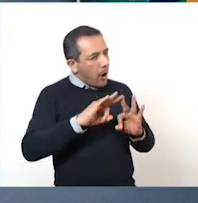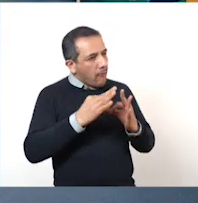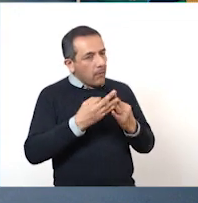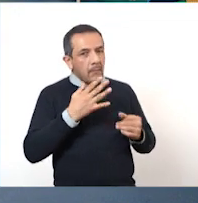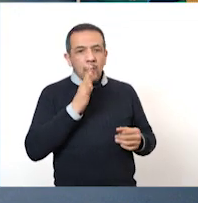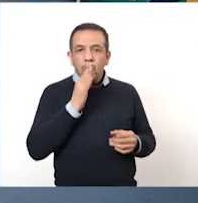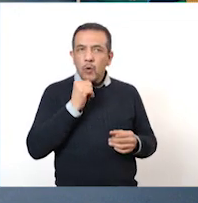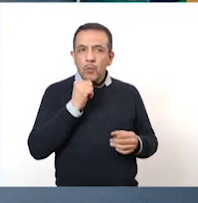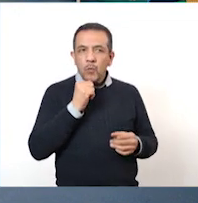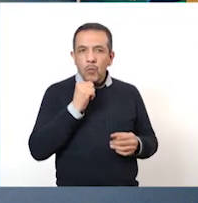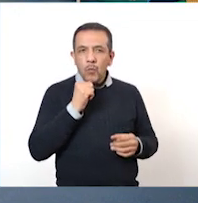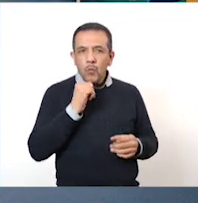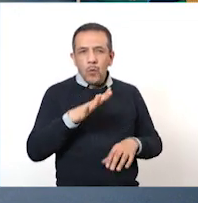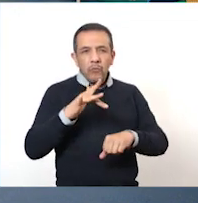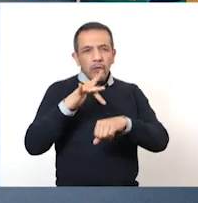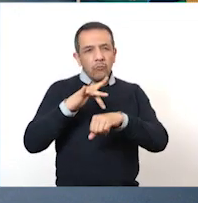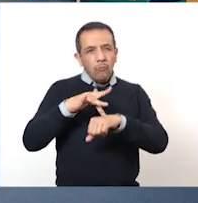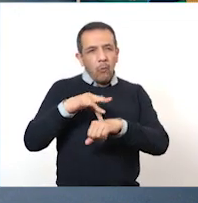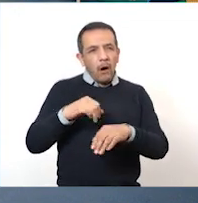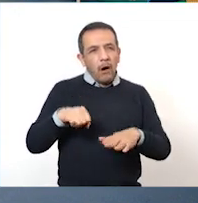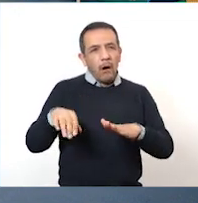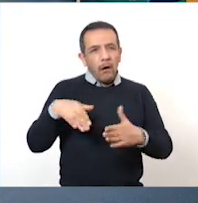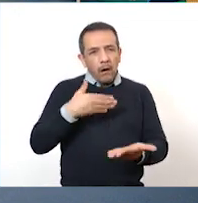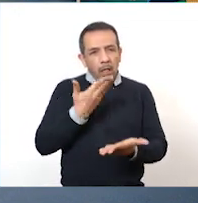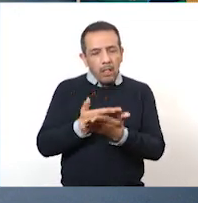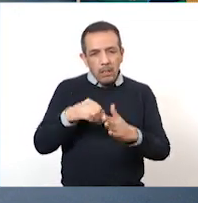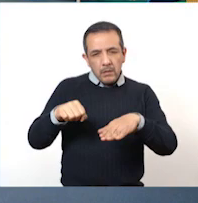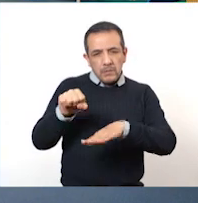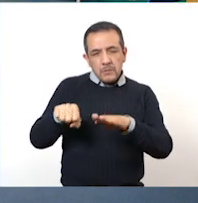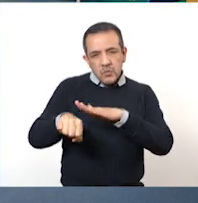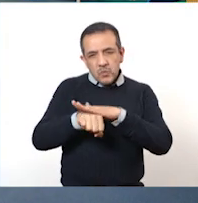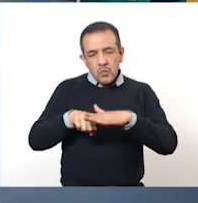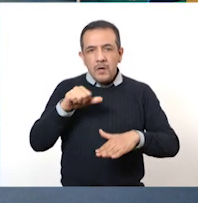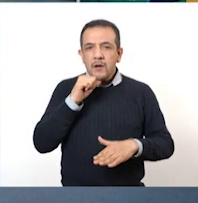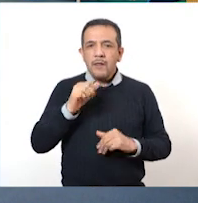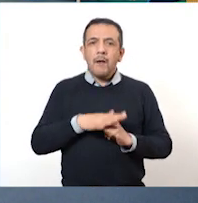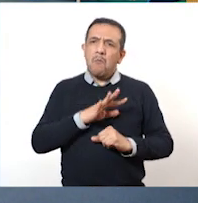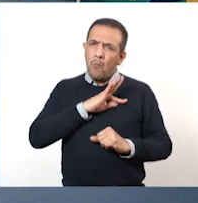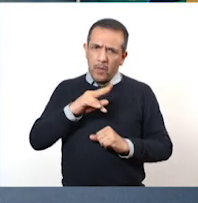Otra propuesta. No puede tocar el suelo, ¿verdad? No puede Vamos tocar el suelo. A ver, puedo pegarle con